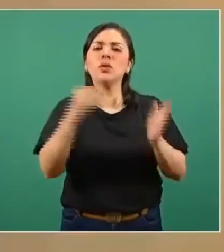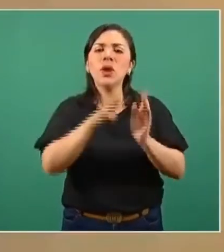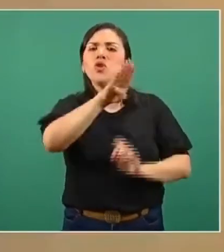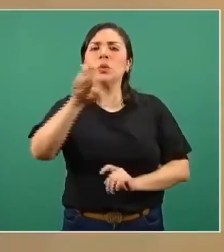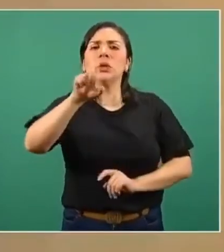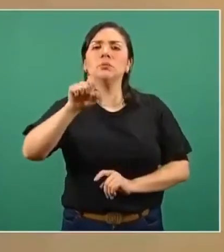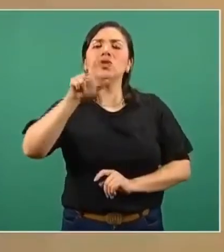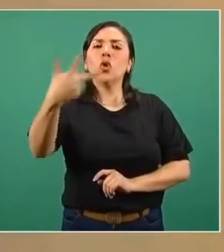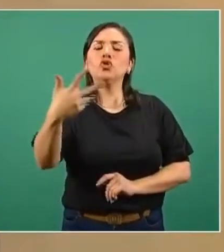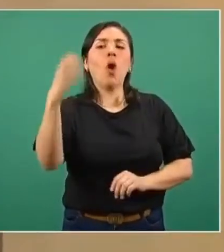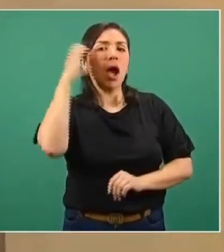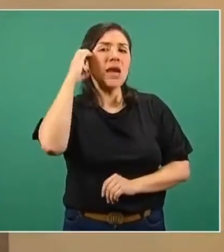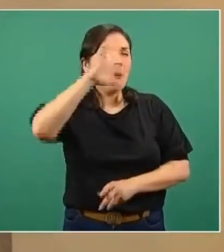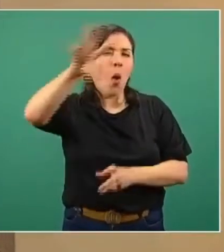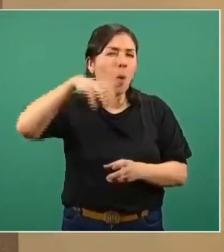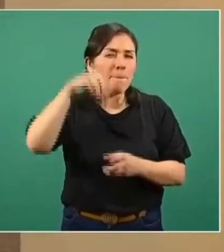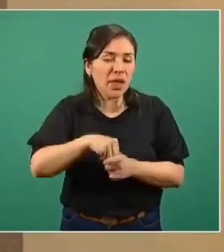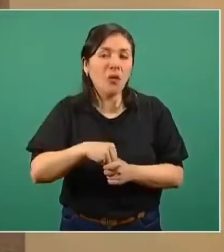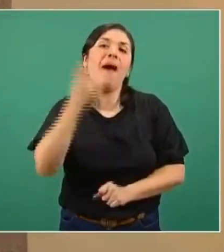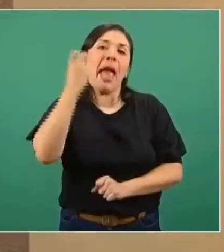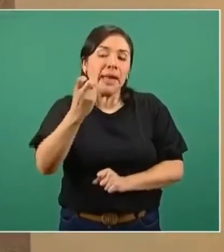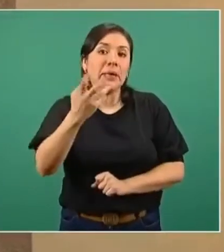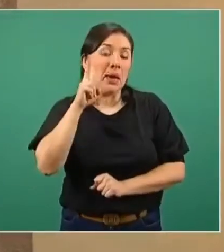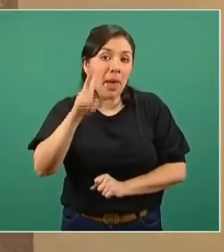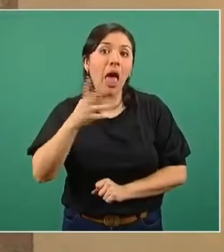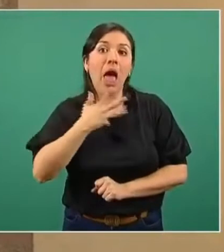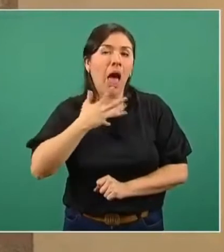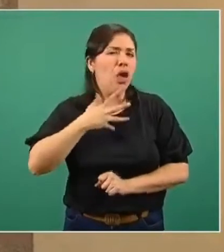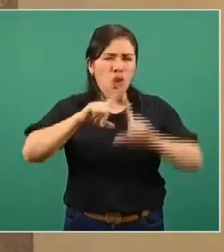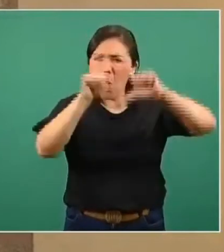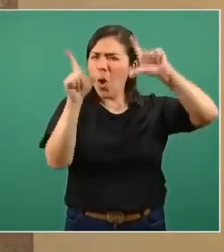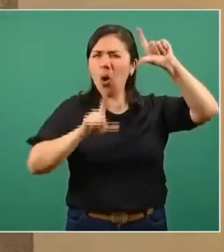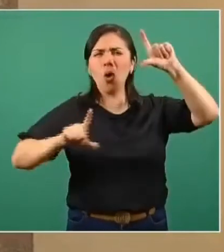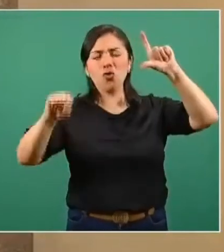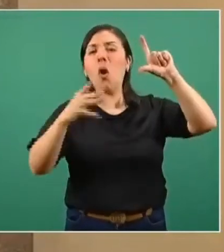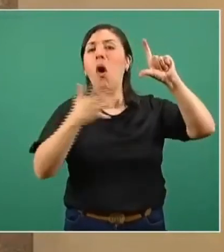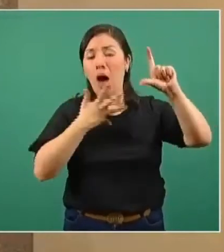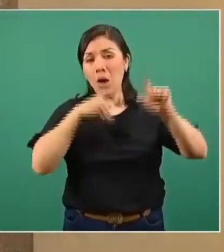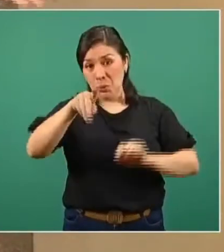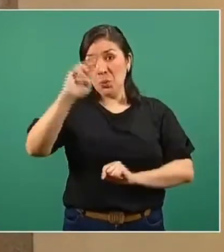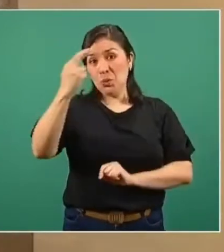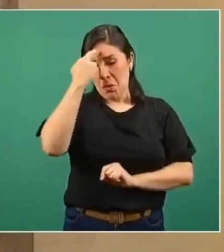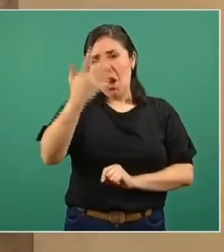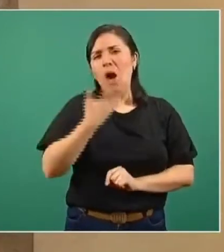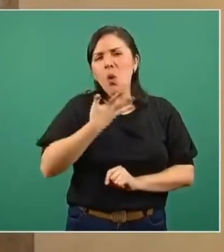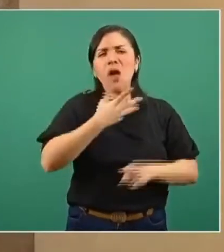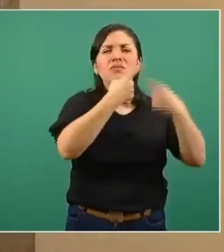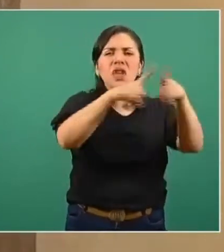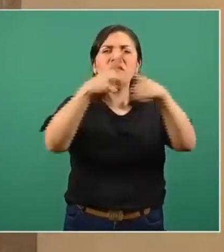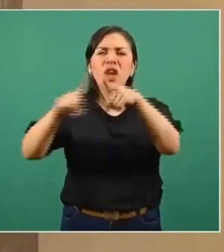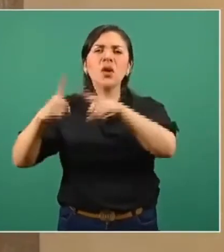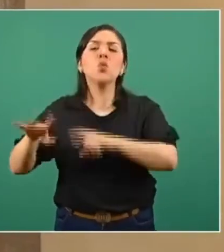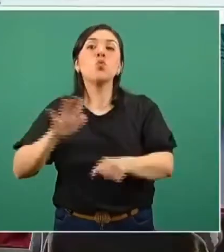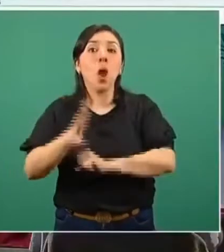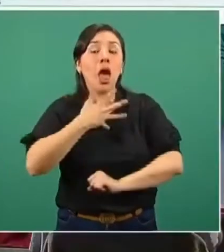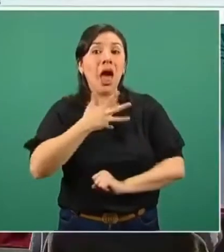34.928 camas totales, y por lo tanto tenemos en todo el territorio nacional, recordemos las diferencias entre